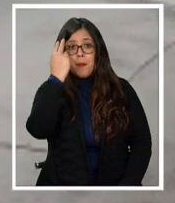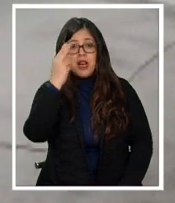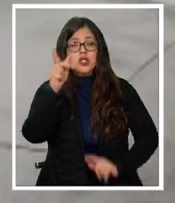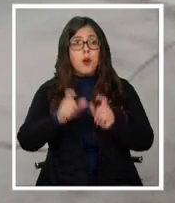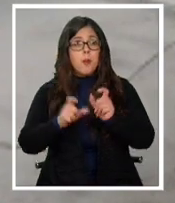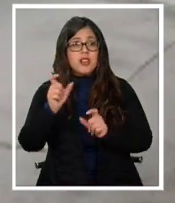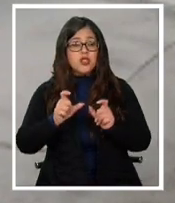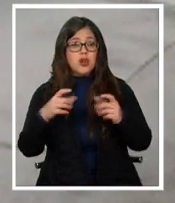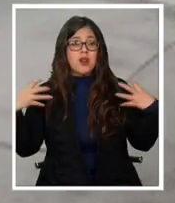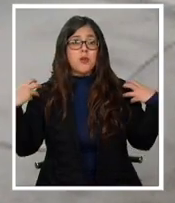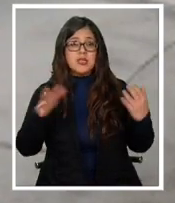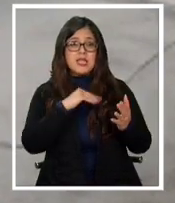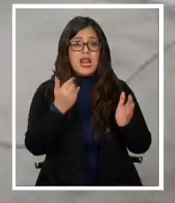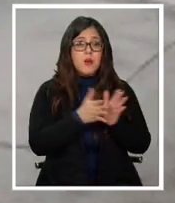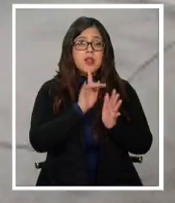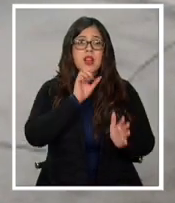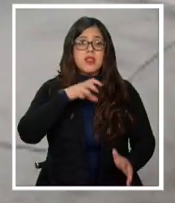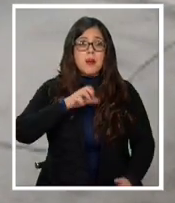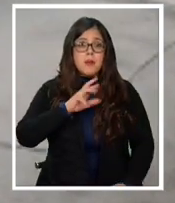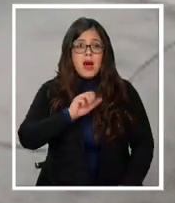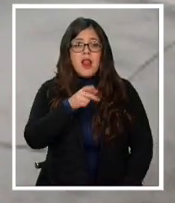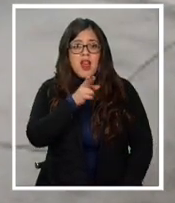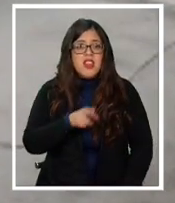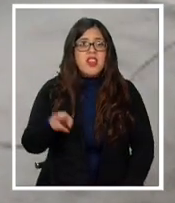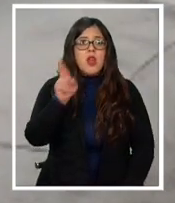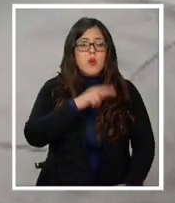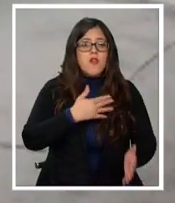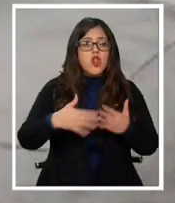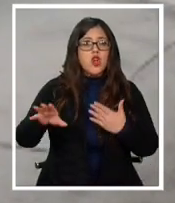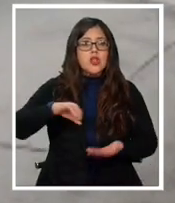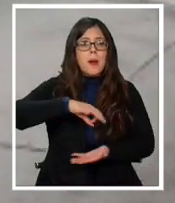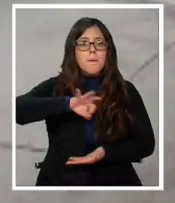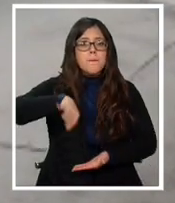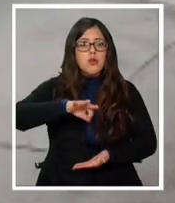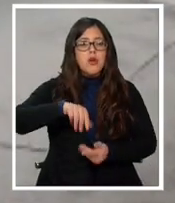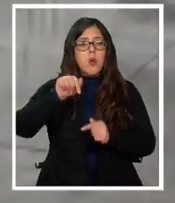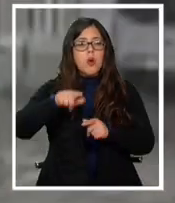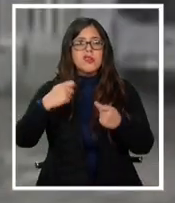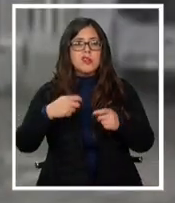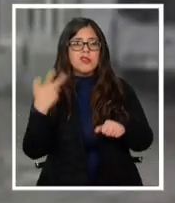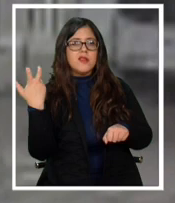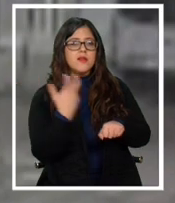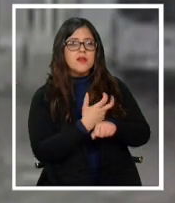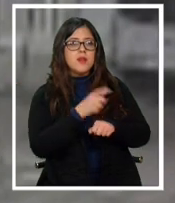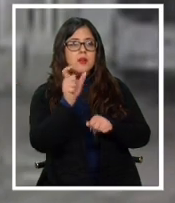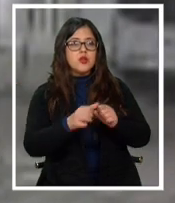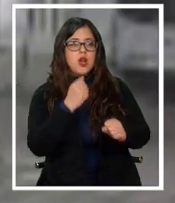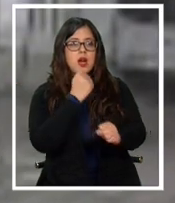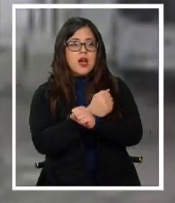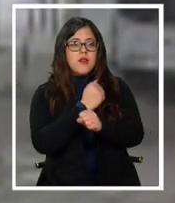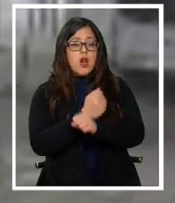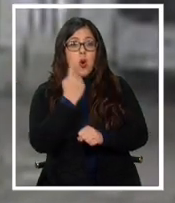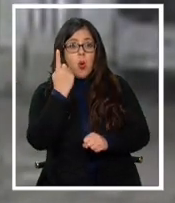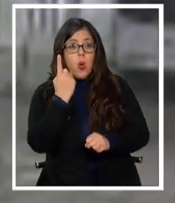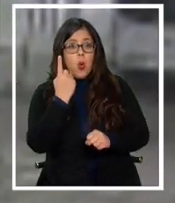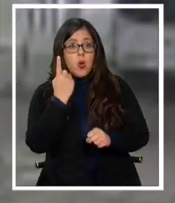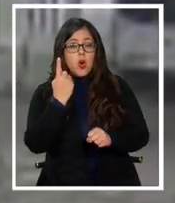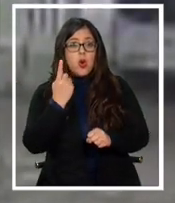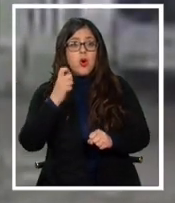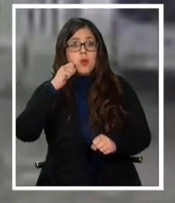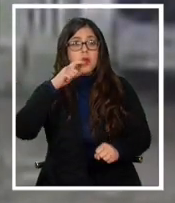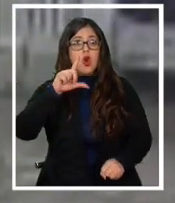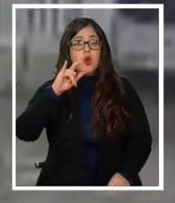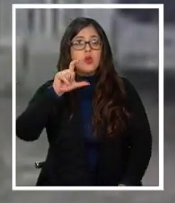mismos asesinos de Tamara son situados nuevamente en Pudahuel cuando intentan asaltar a un carabinero. Uno de ellos, apodado